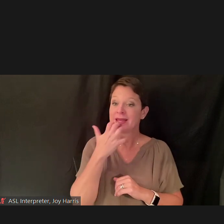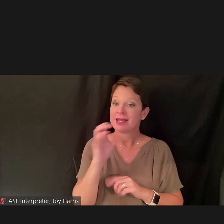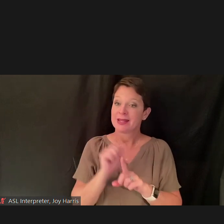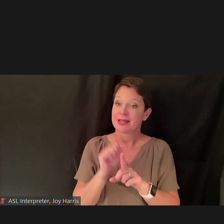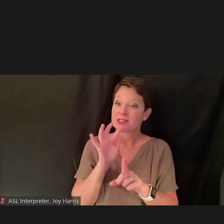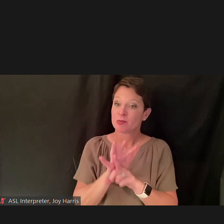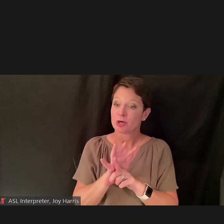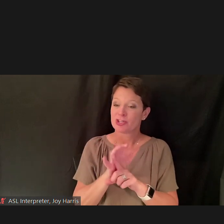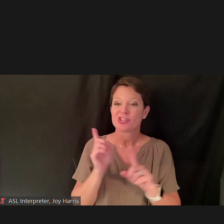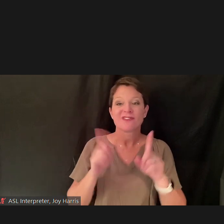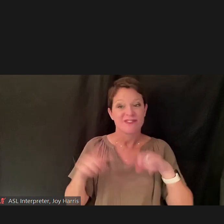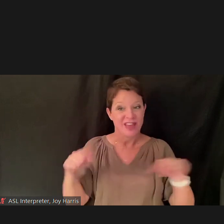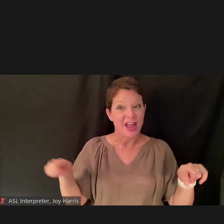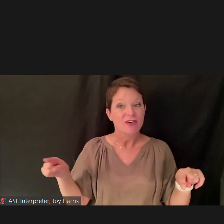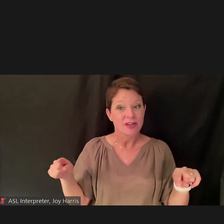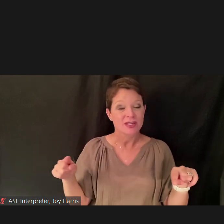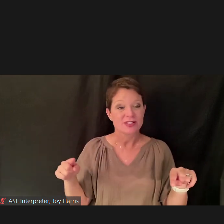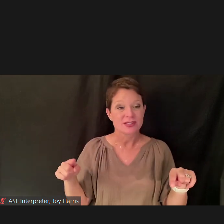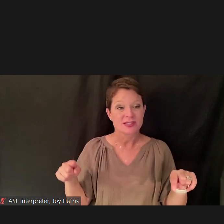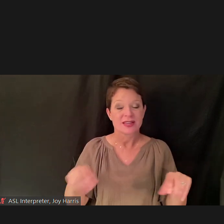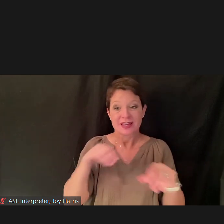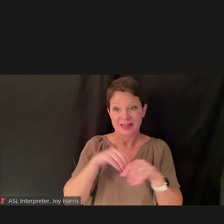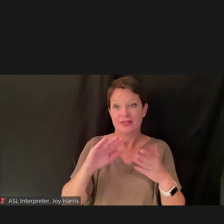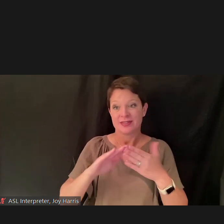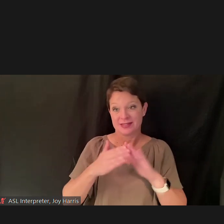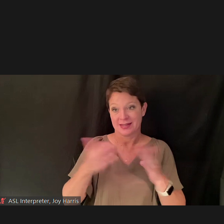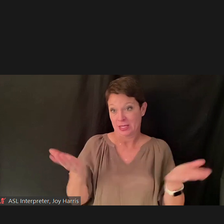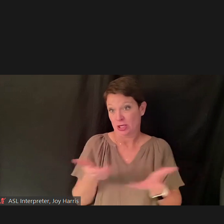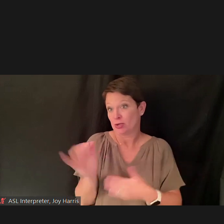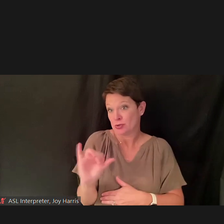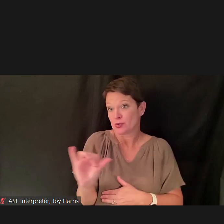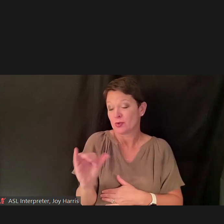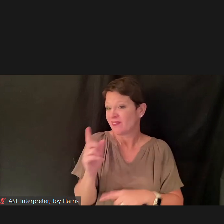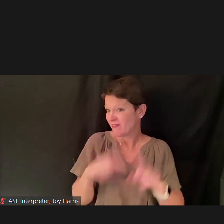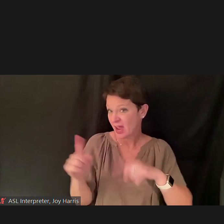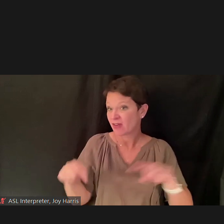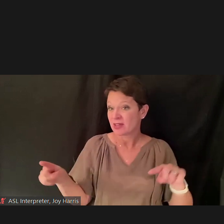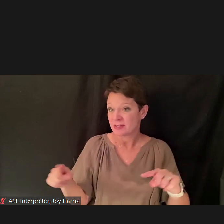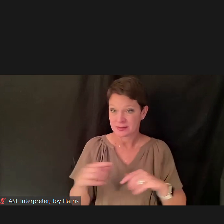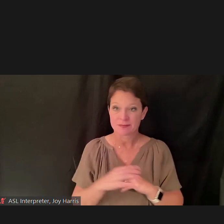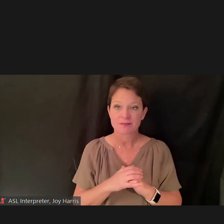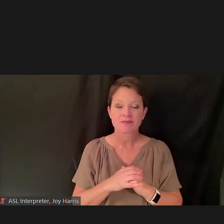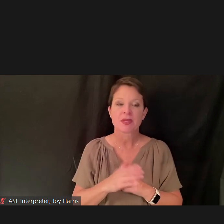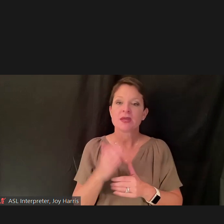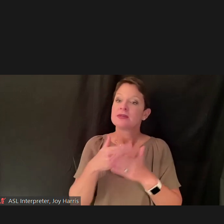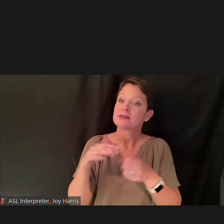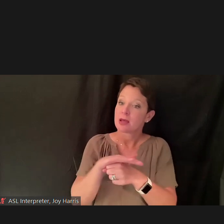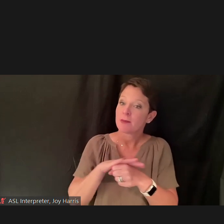La exposición al calor también varía en la ciudad,